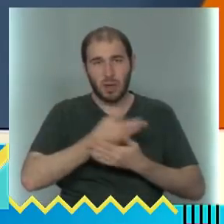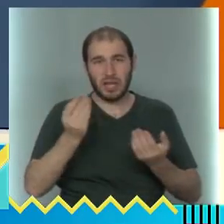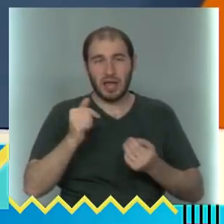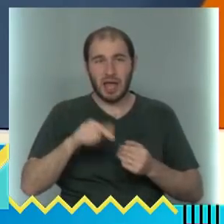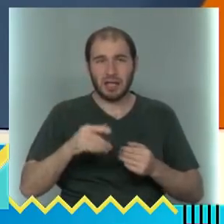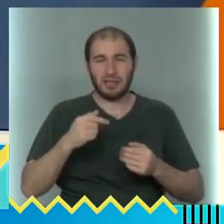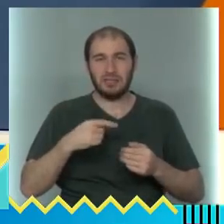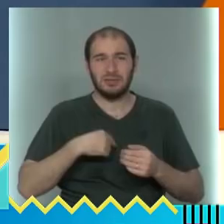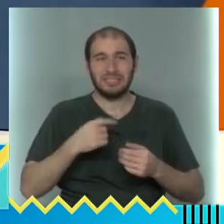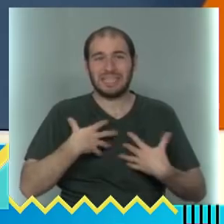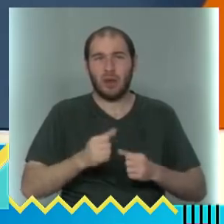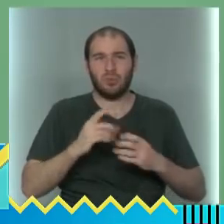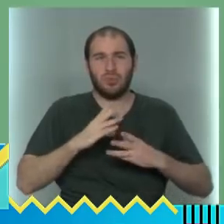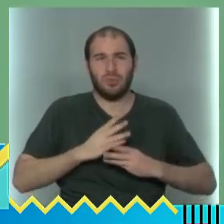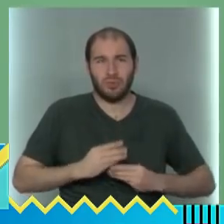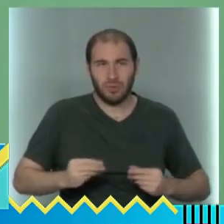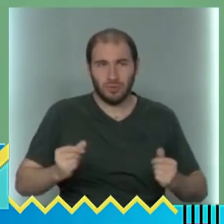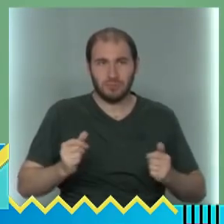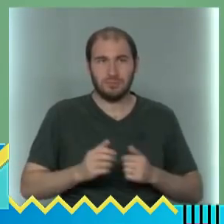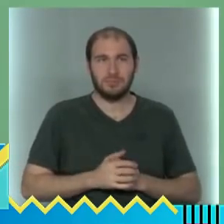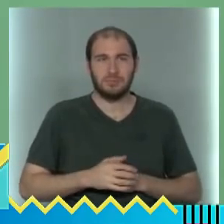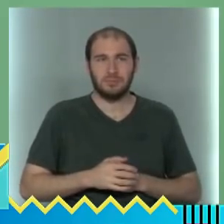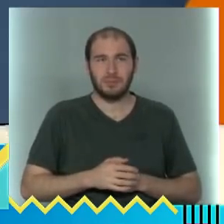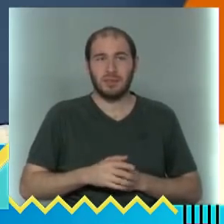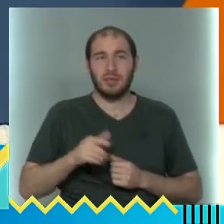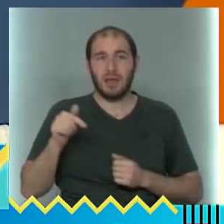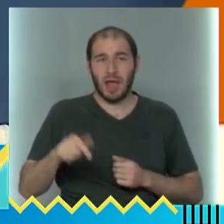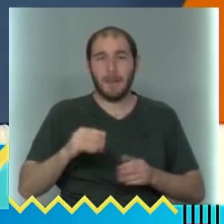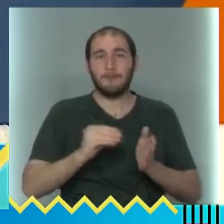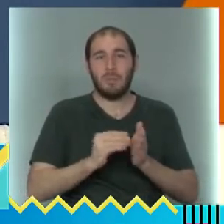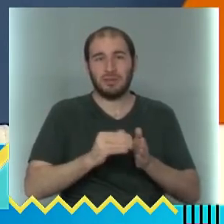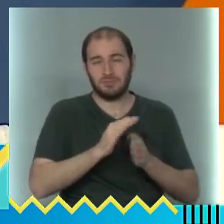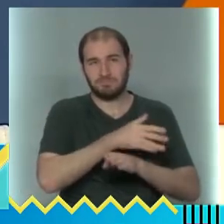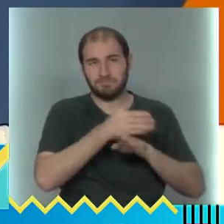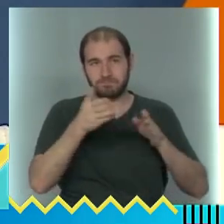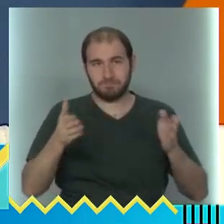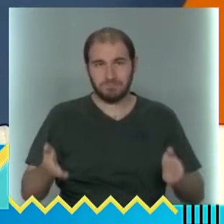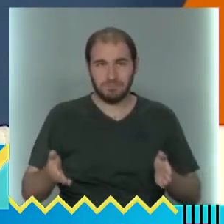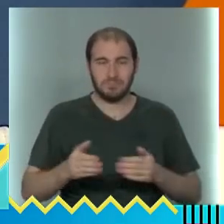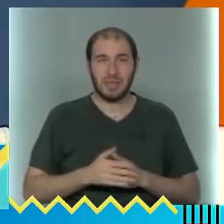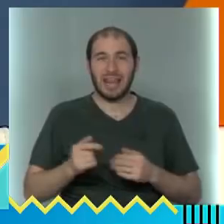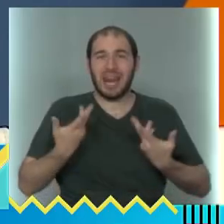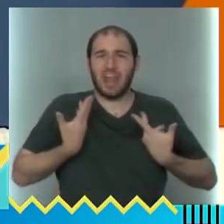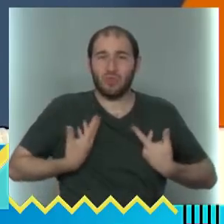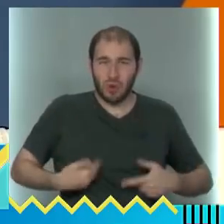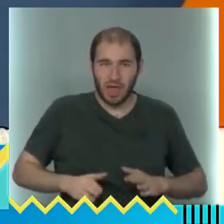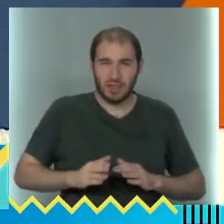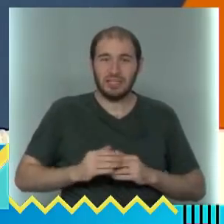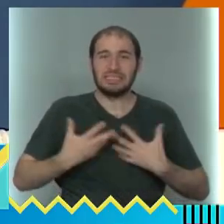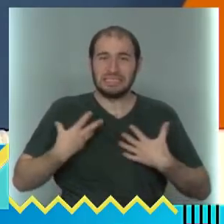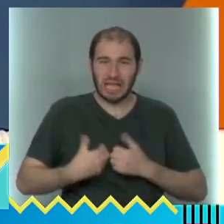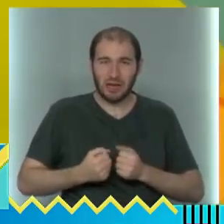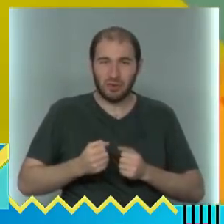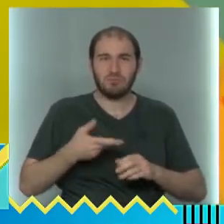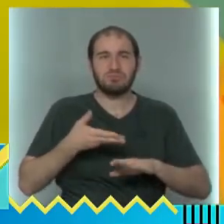vive un luto, pierde la salud. Entonces tiene que atravesar ese momento y es natural y es